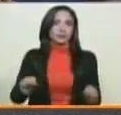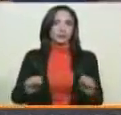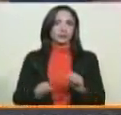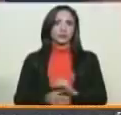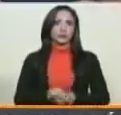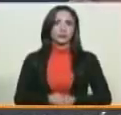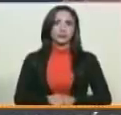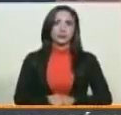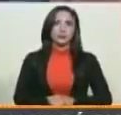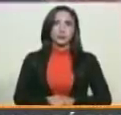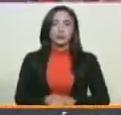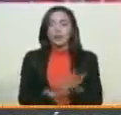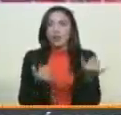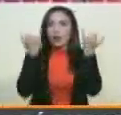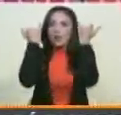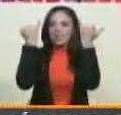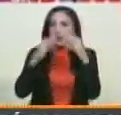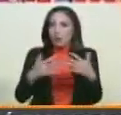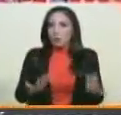ahora